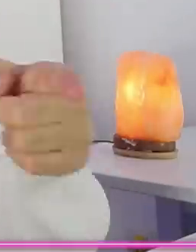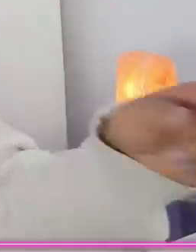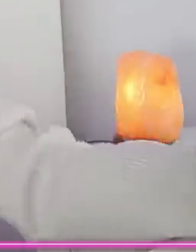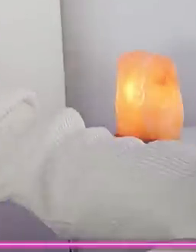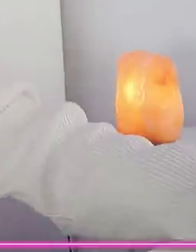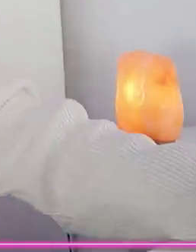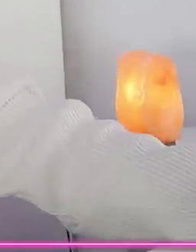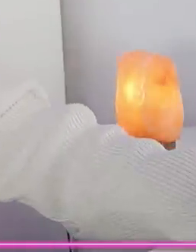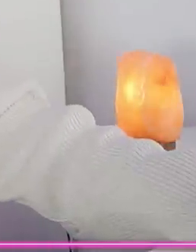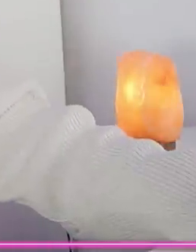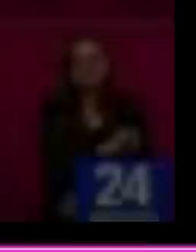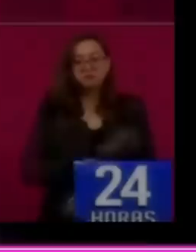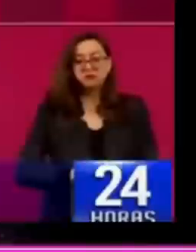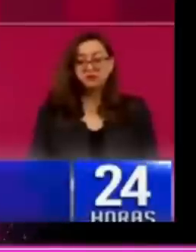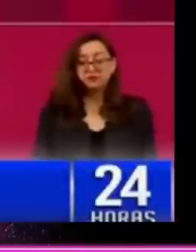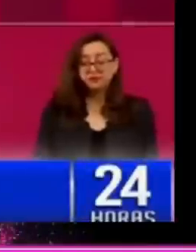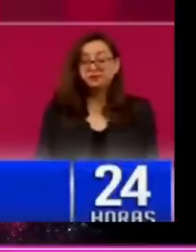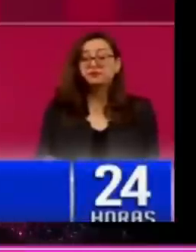like, suscríbete. Vamos allá, mi gente.